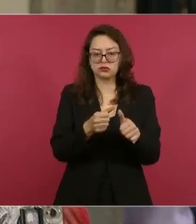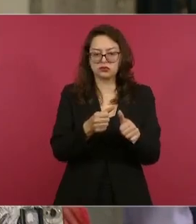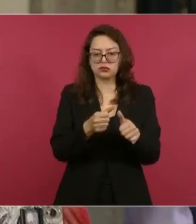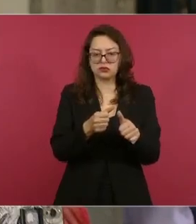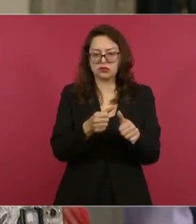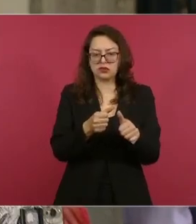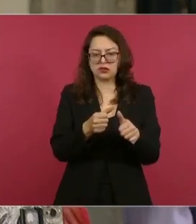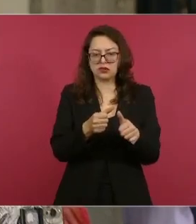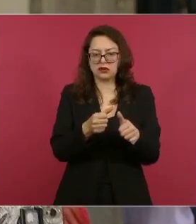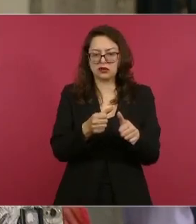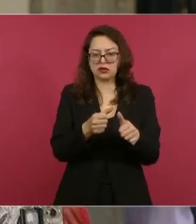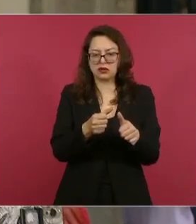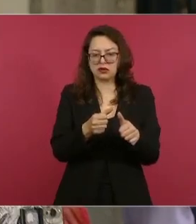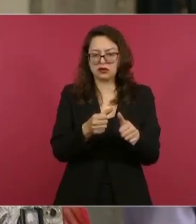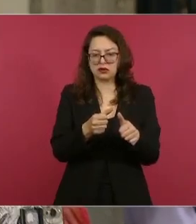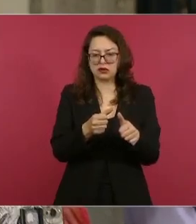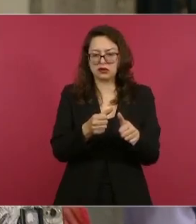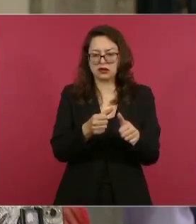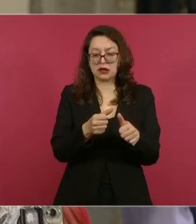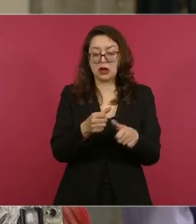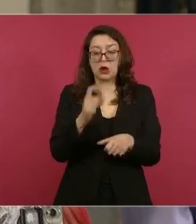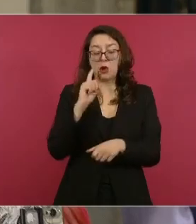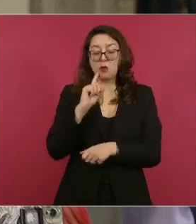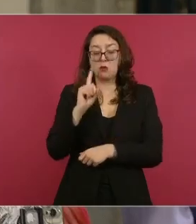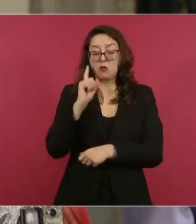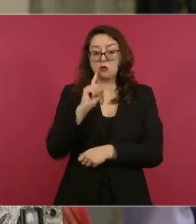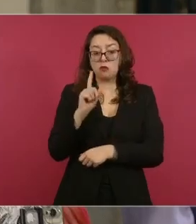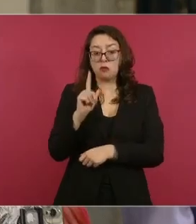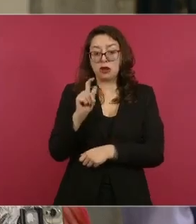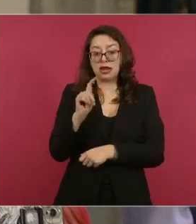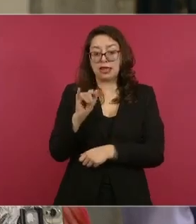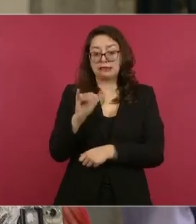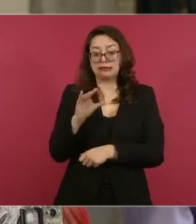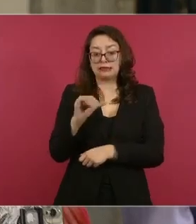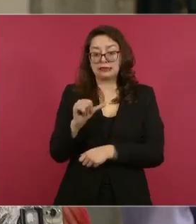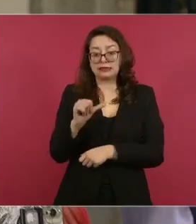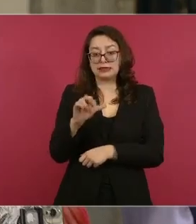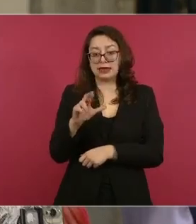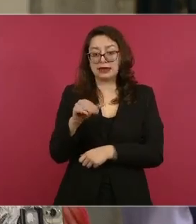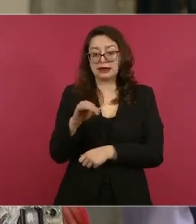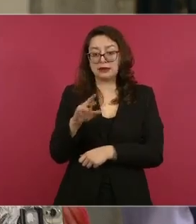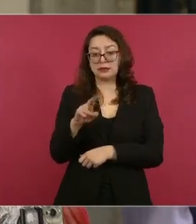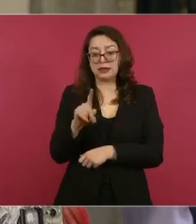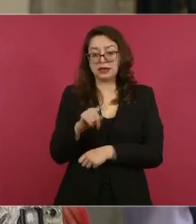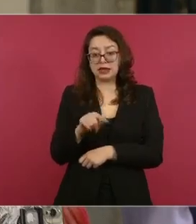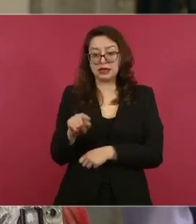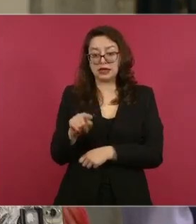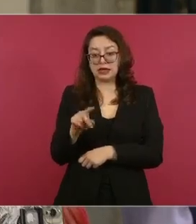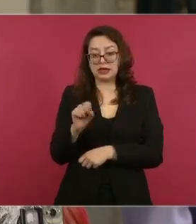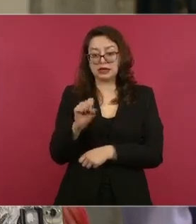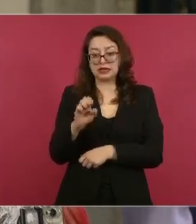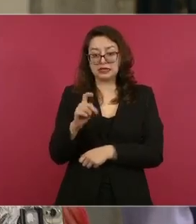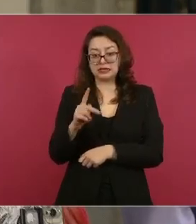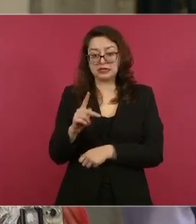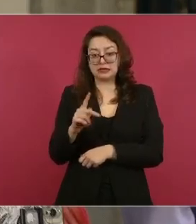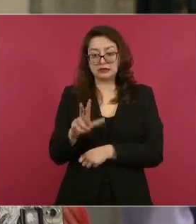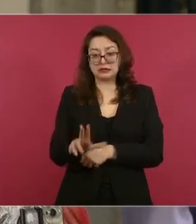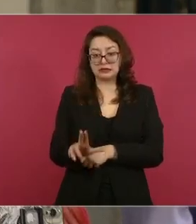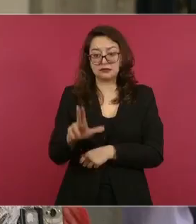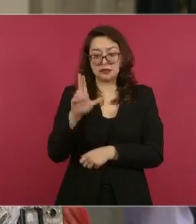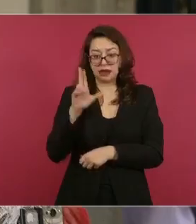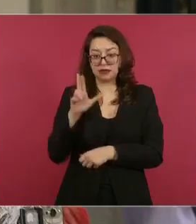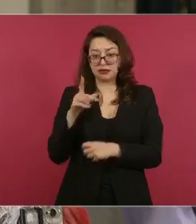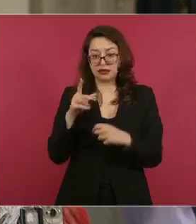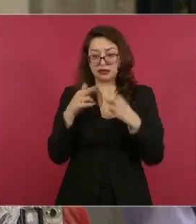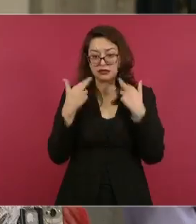con relación a educación, quiero decirle que Leticia Ramírez, las personas que están después de ella, nos atendieron el martes, le